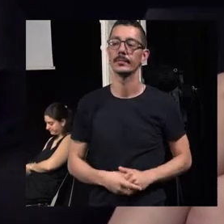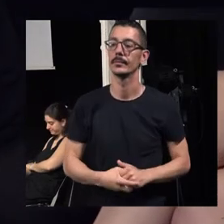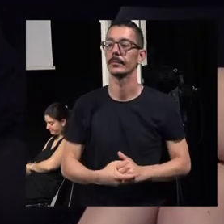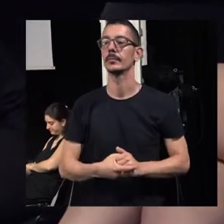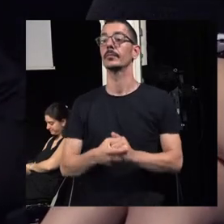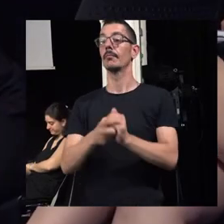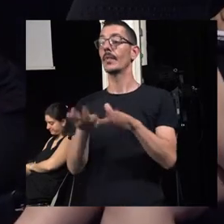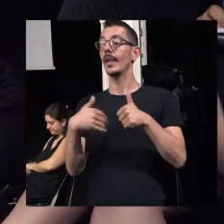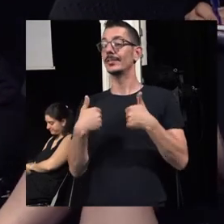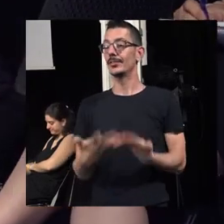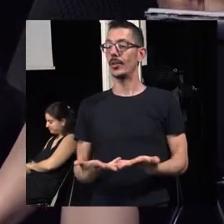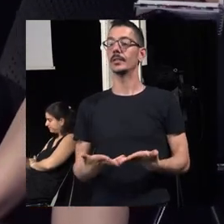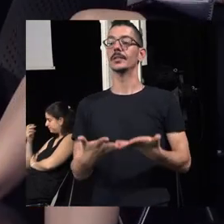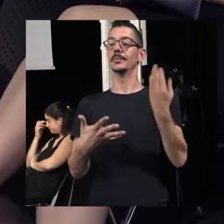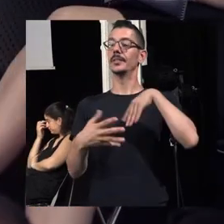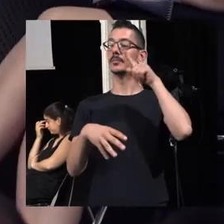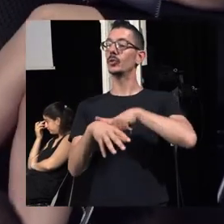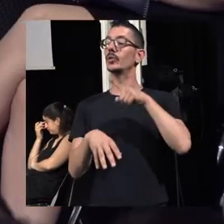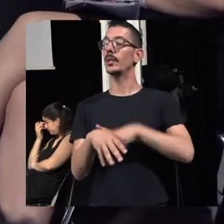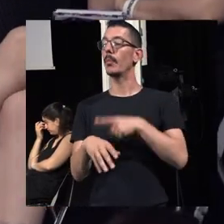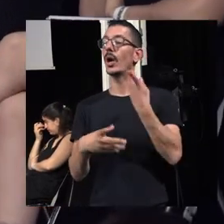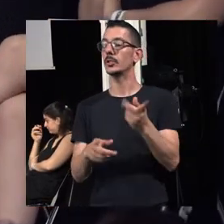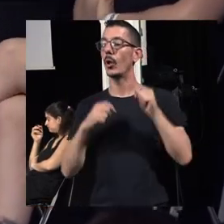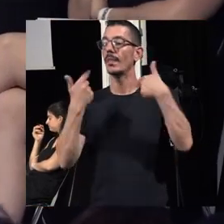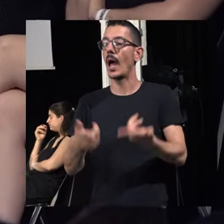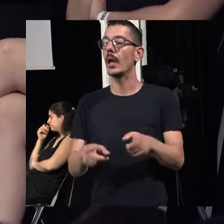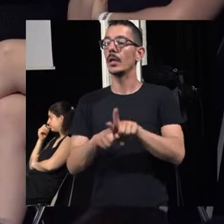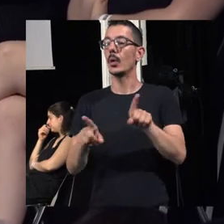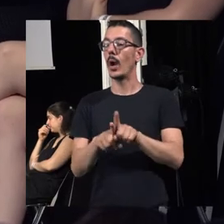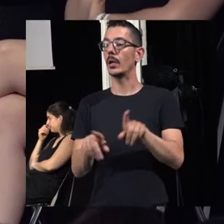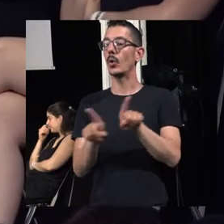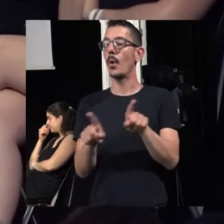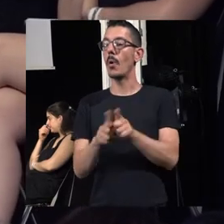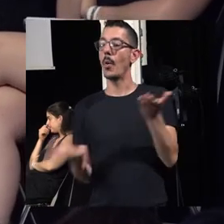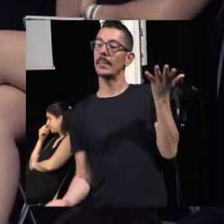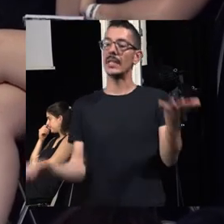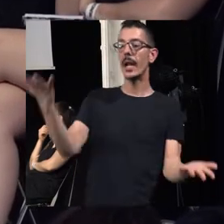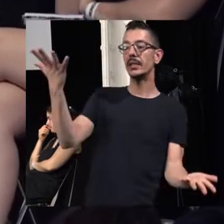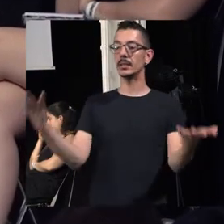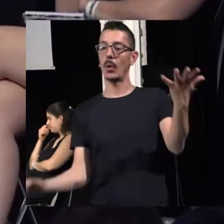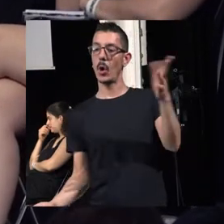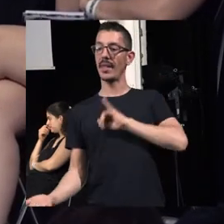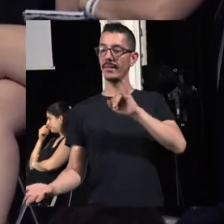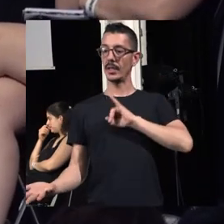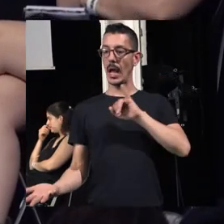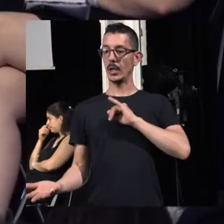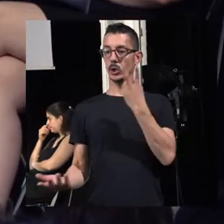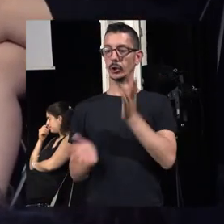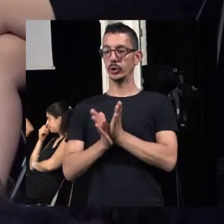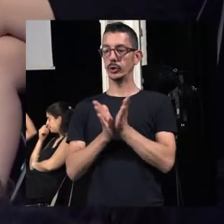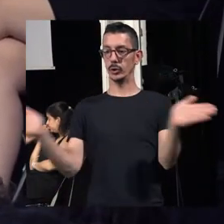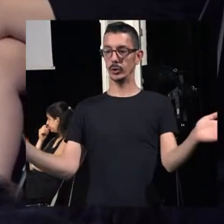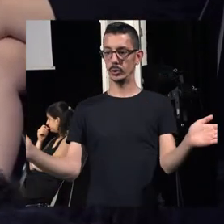Asimismo, esto podría contribuir a una suerte de binarismo identitario que distinguiría entre